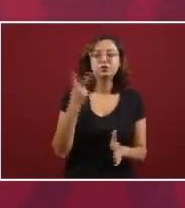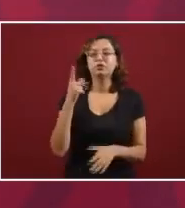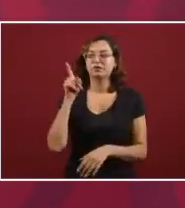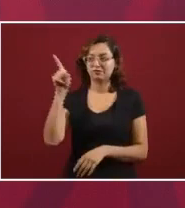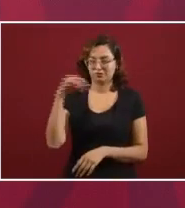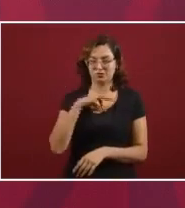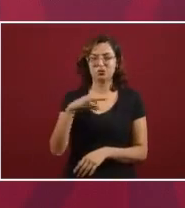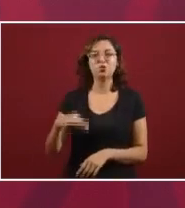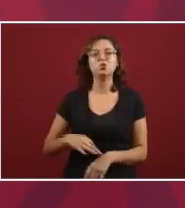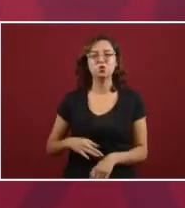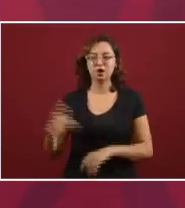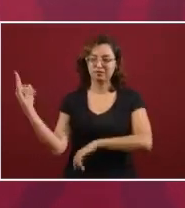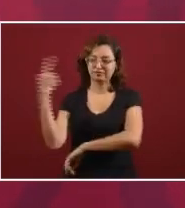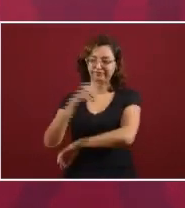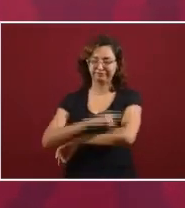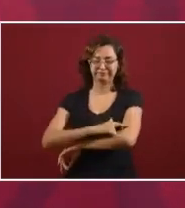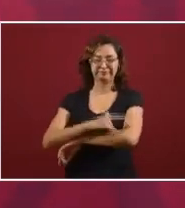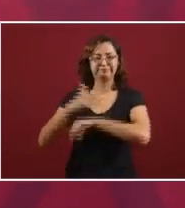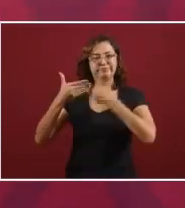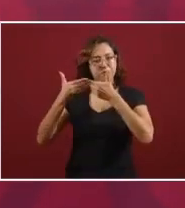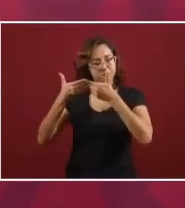Toluca